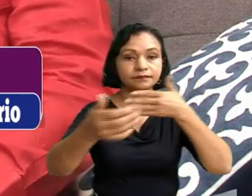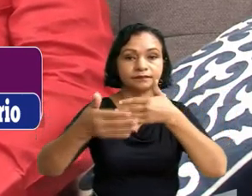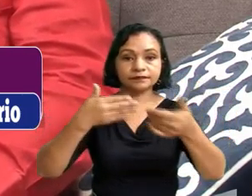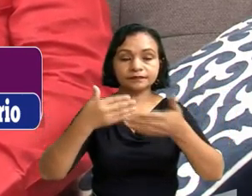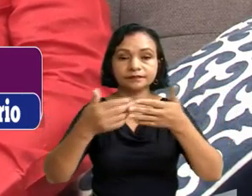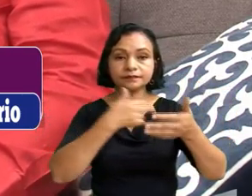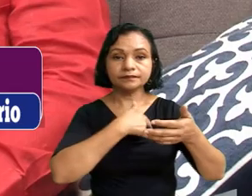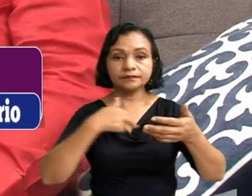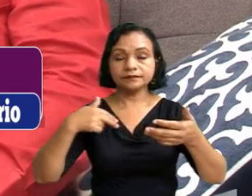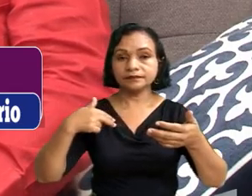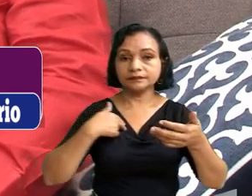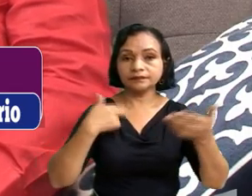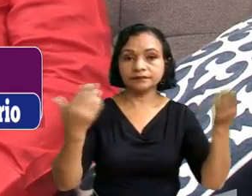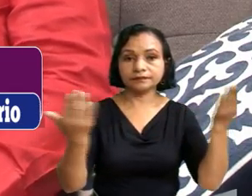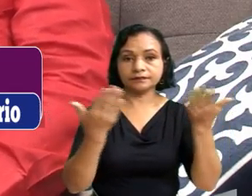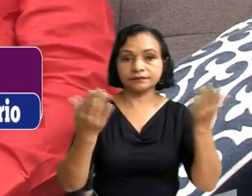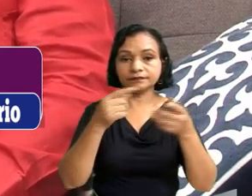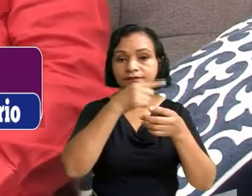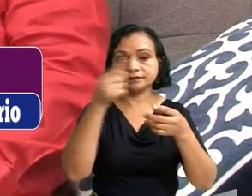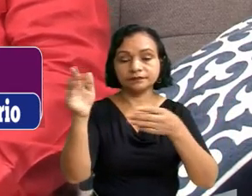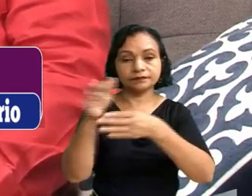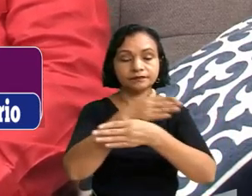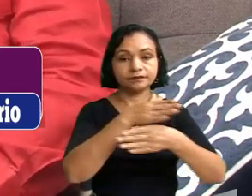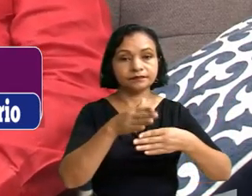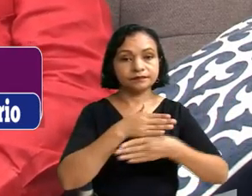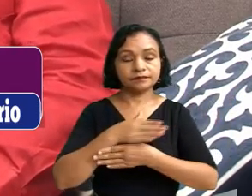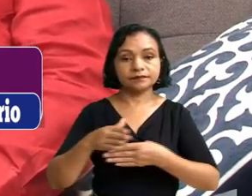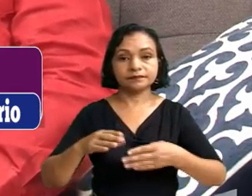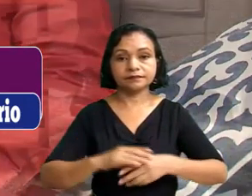sea de una u otra ideología